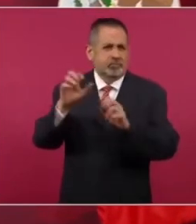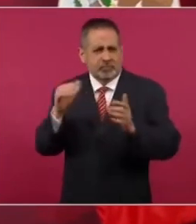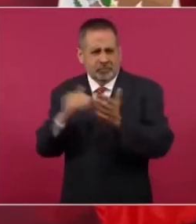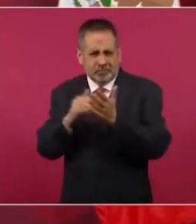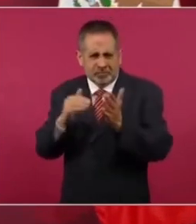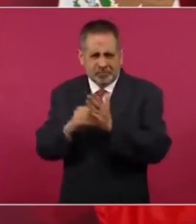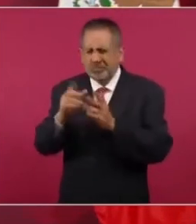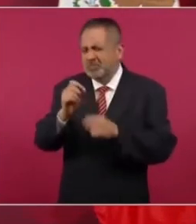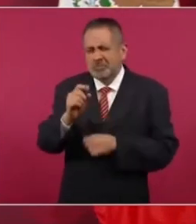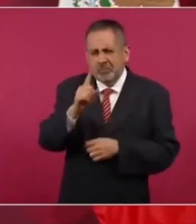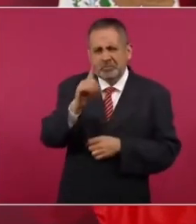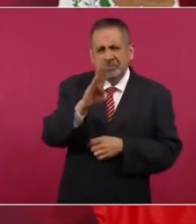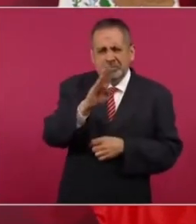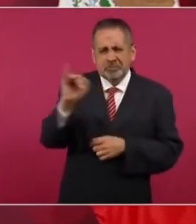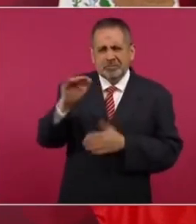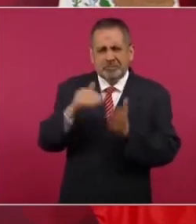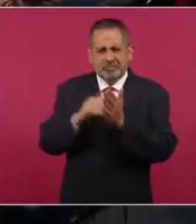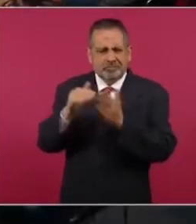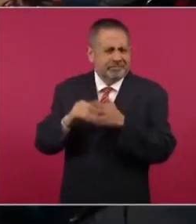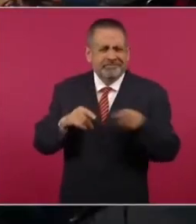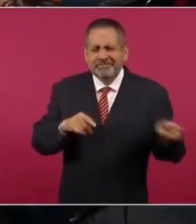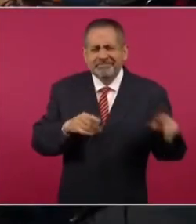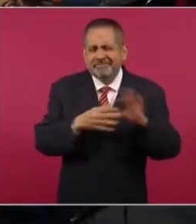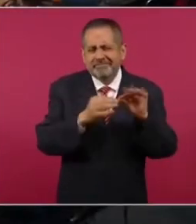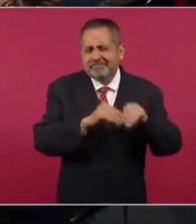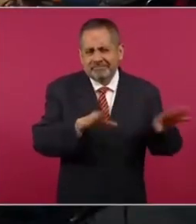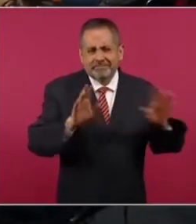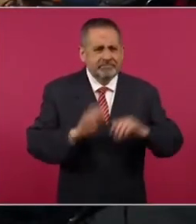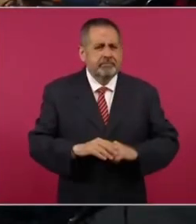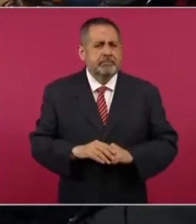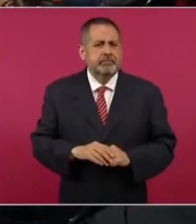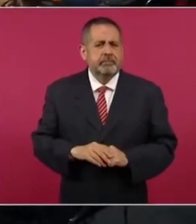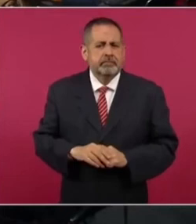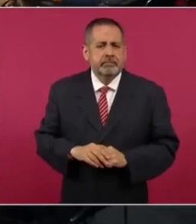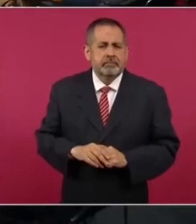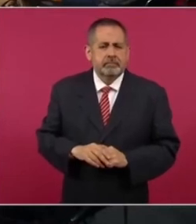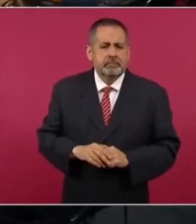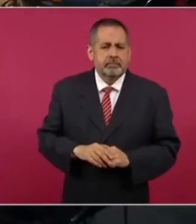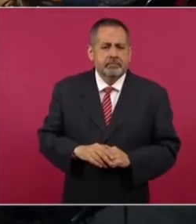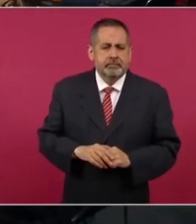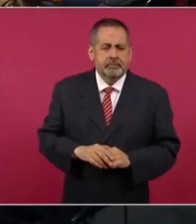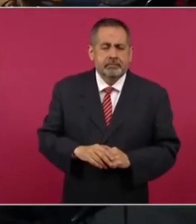800,000 millones o 1 billón, por ahí tiene su… ¿Sí? ¿A quién?